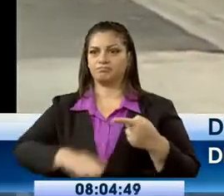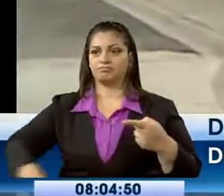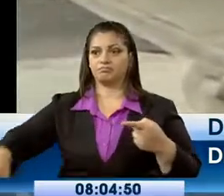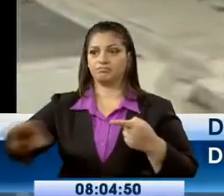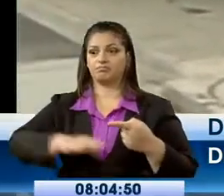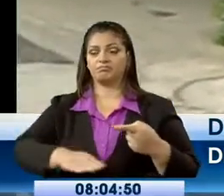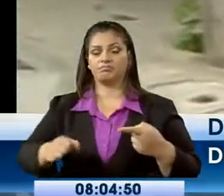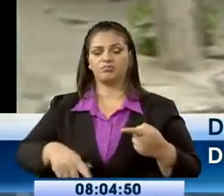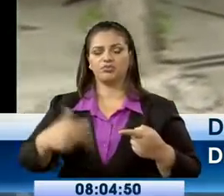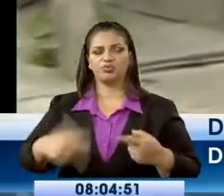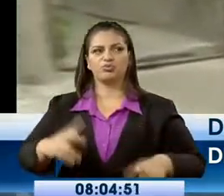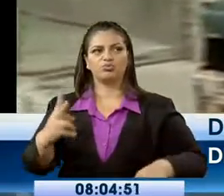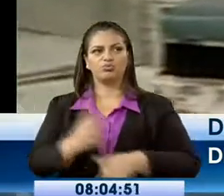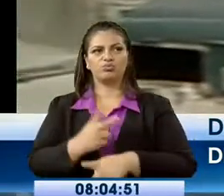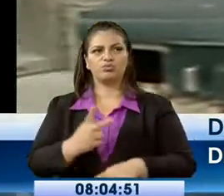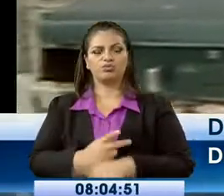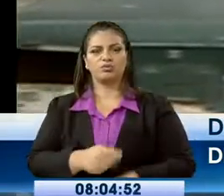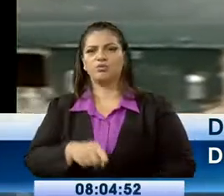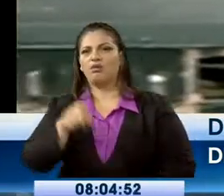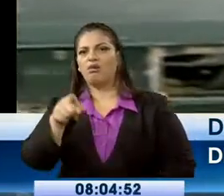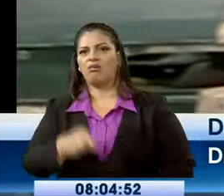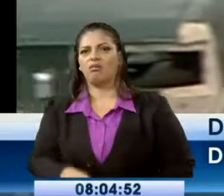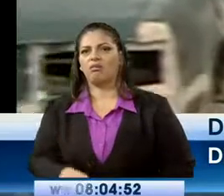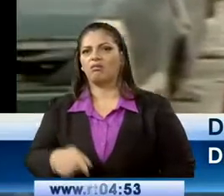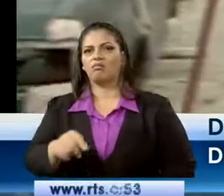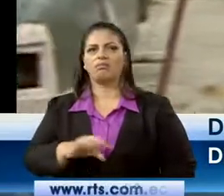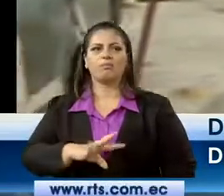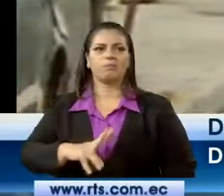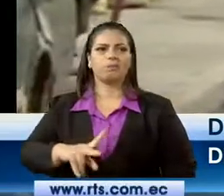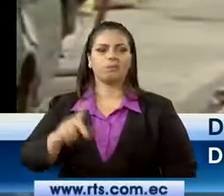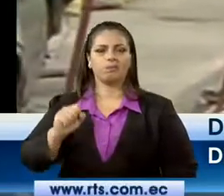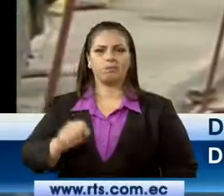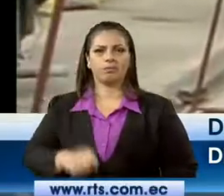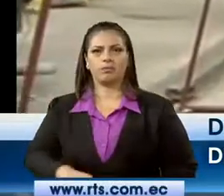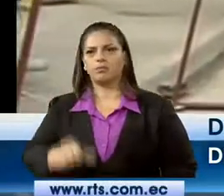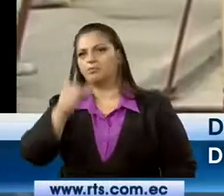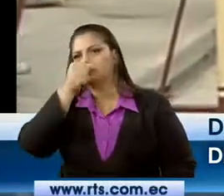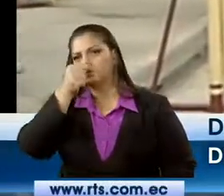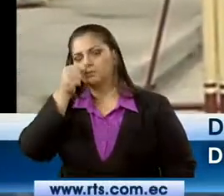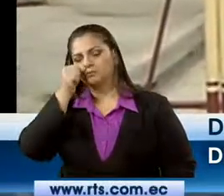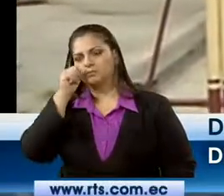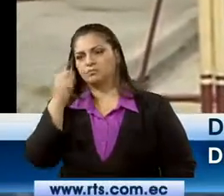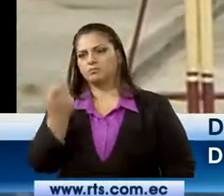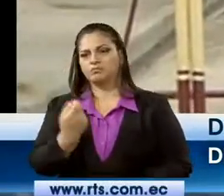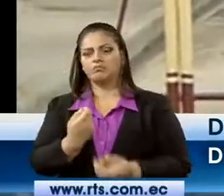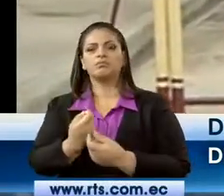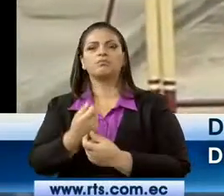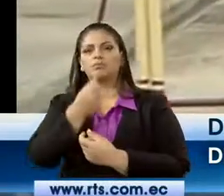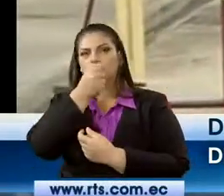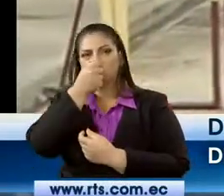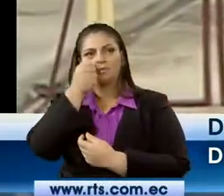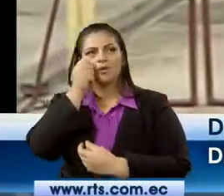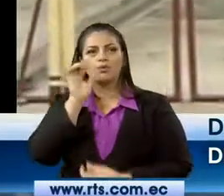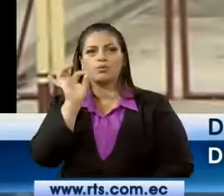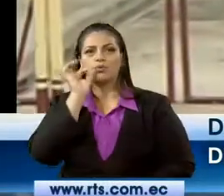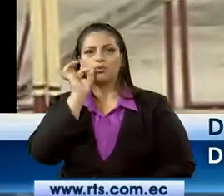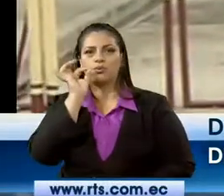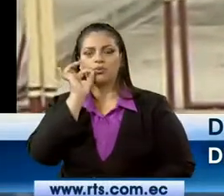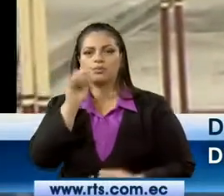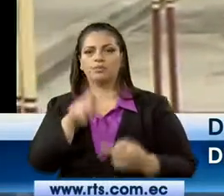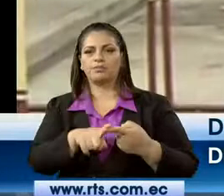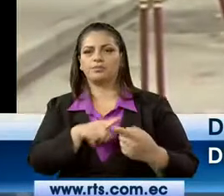los moradores de este sector, en la esquina hay problemas de personas que consumen estupefacientes. Las